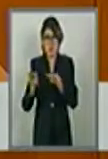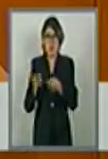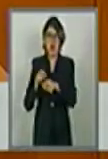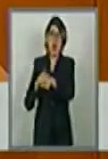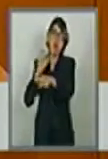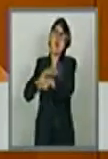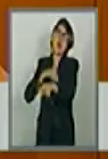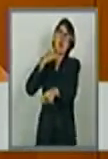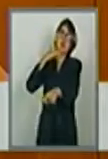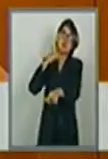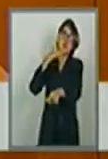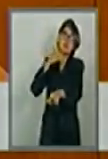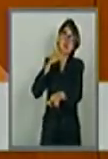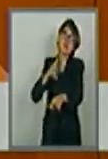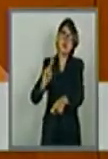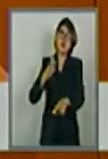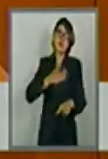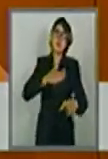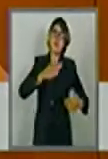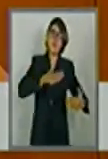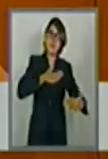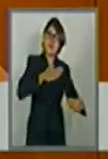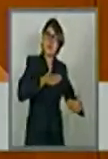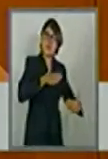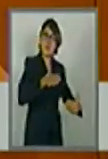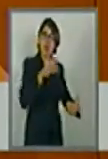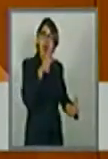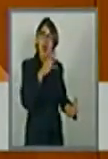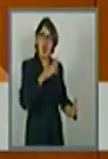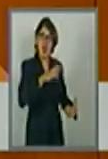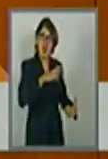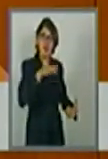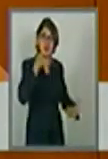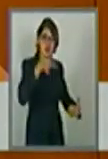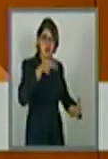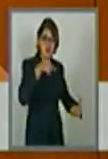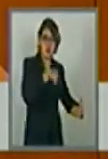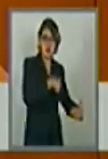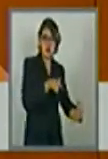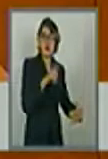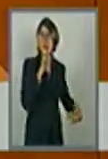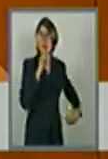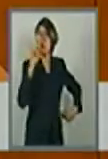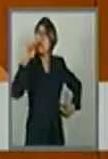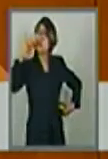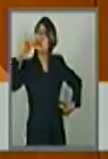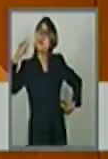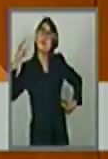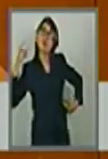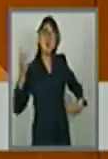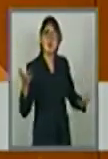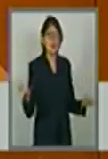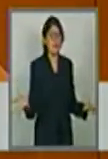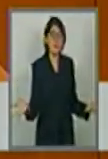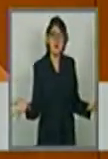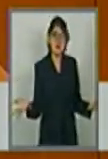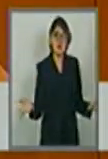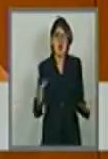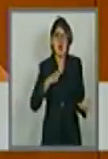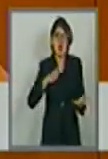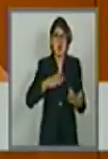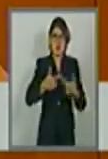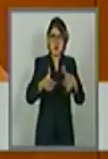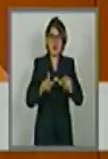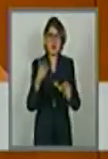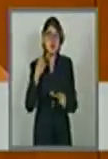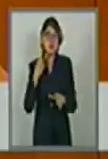ojo ajeno y no a la despensa que tenemos en el propio. Eso está sucediendo en todos los gobiernos, desafortunadamente para el